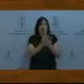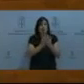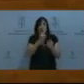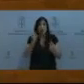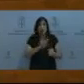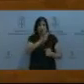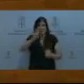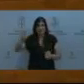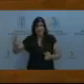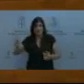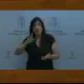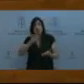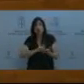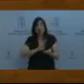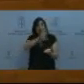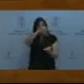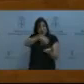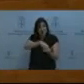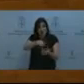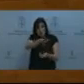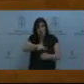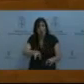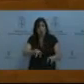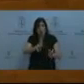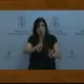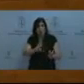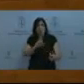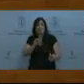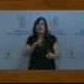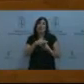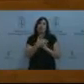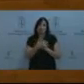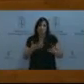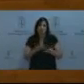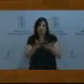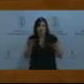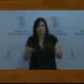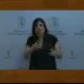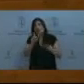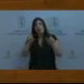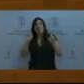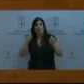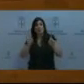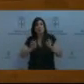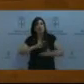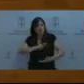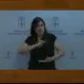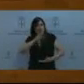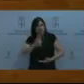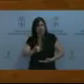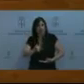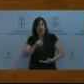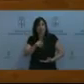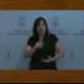en su nueva ubicación, en un contexto de disponibilidad del profesorado con la cualificación adecuada, se incrementará el número de especialidades